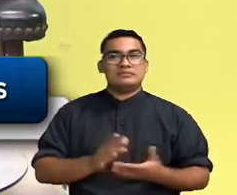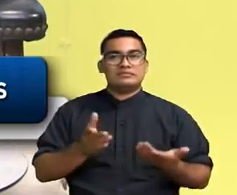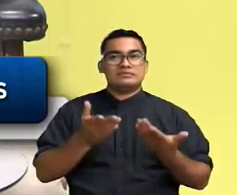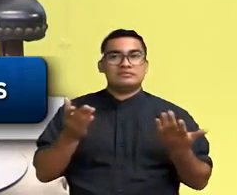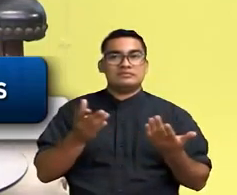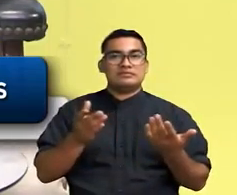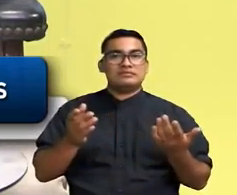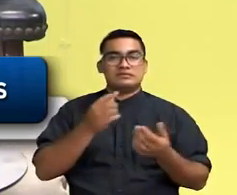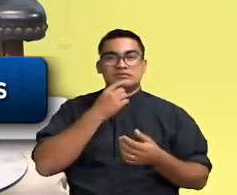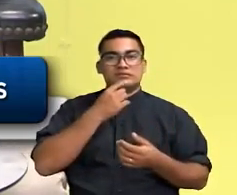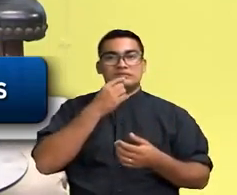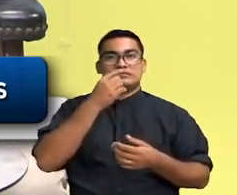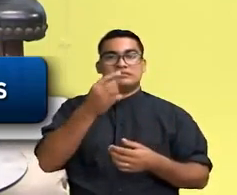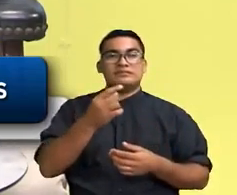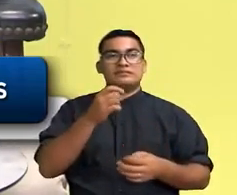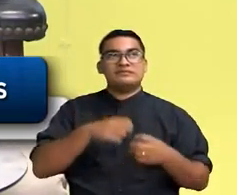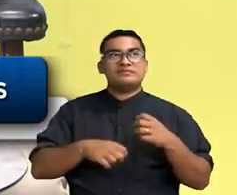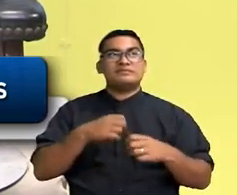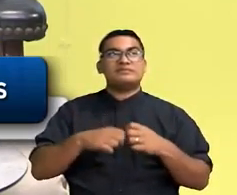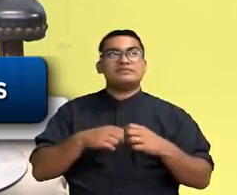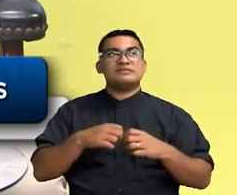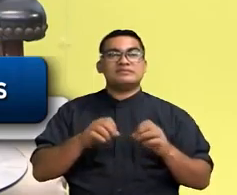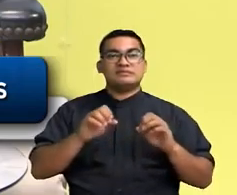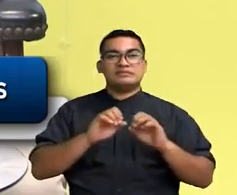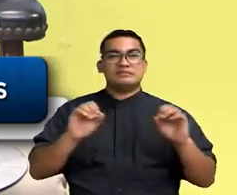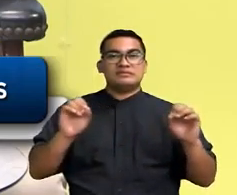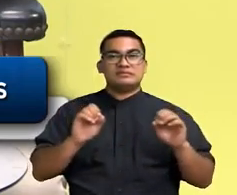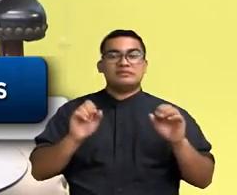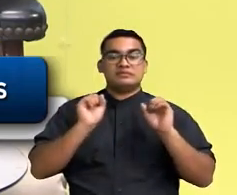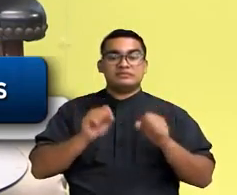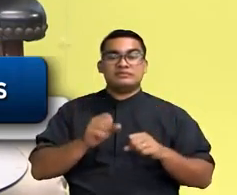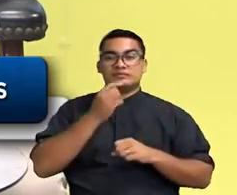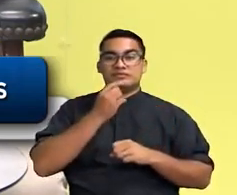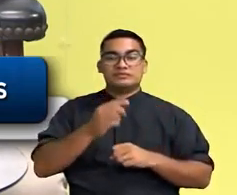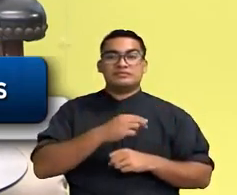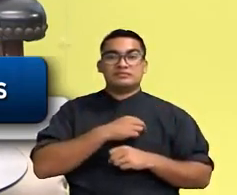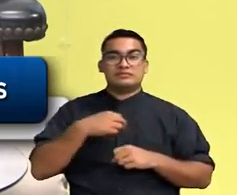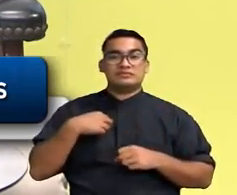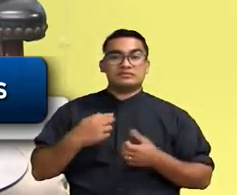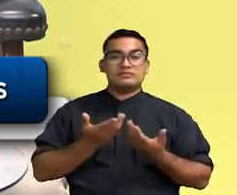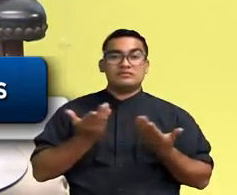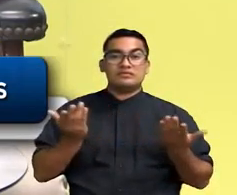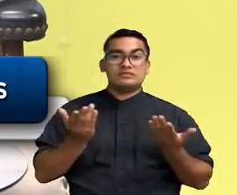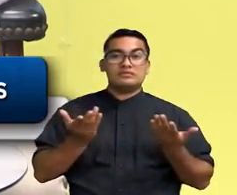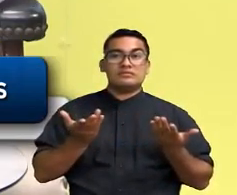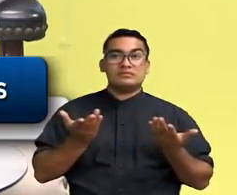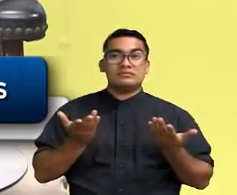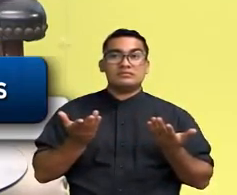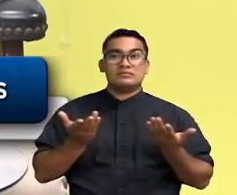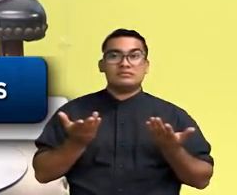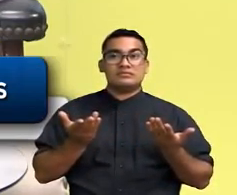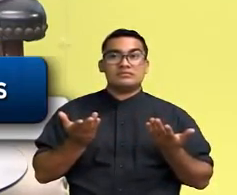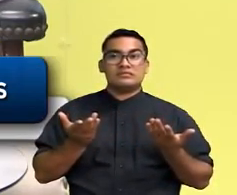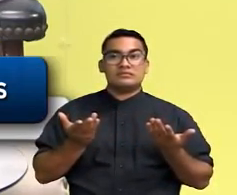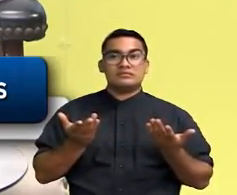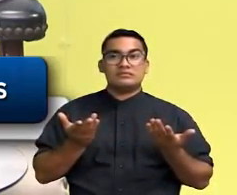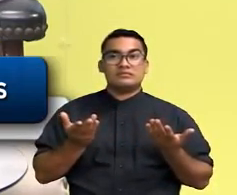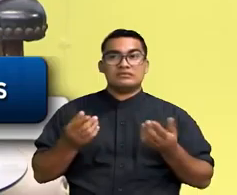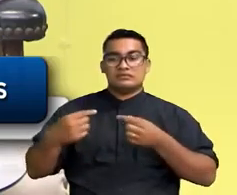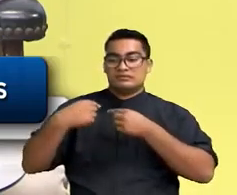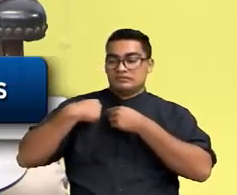no llegue a una cronicidad y después tengamos que operarlo. Porque si es cierto, hay cirugía, lo bueno pues que ahora las cirugías